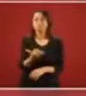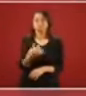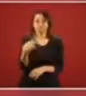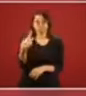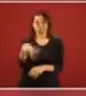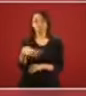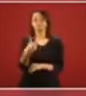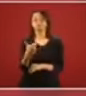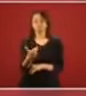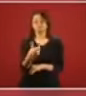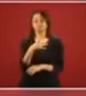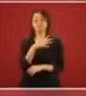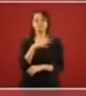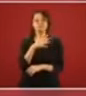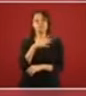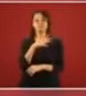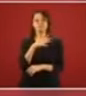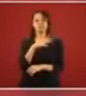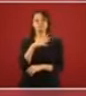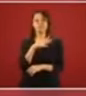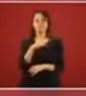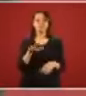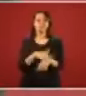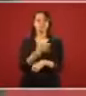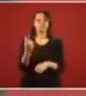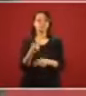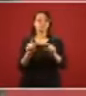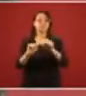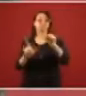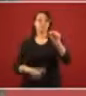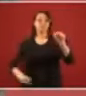dinero, es el dinero de todos.